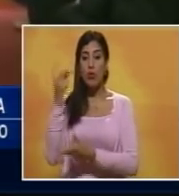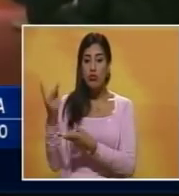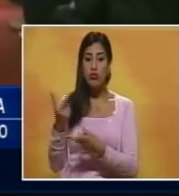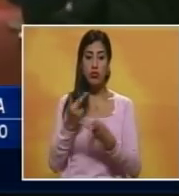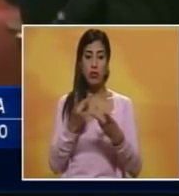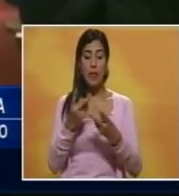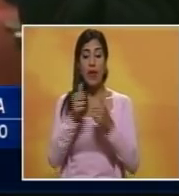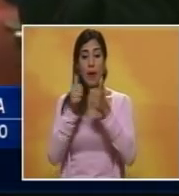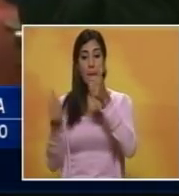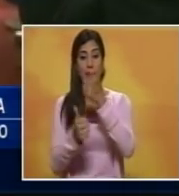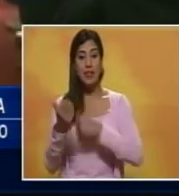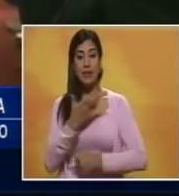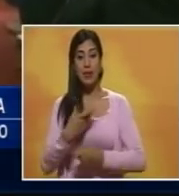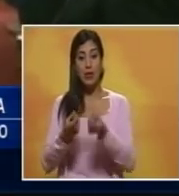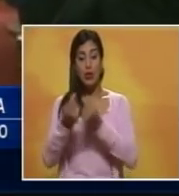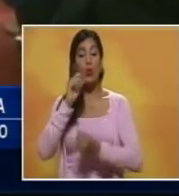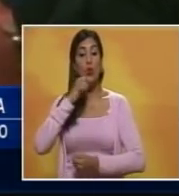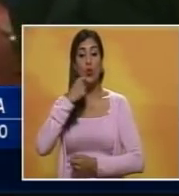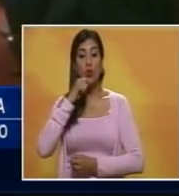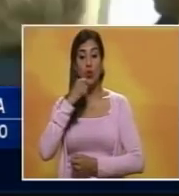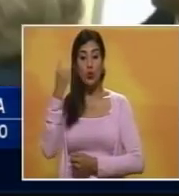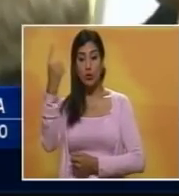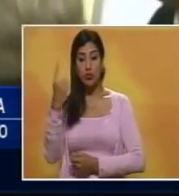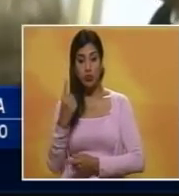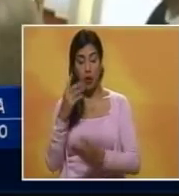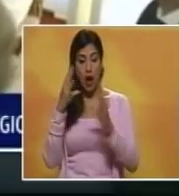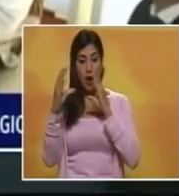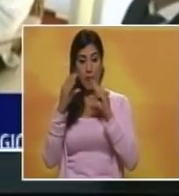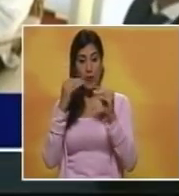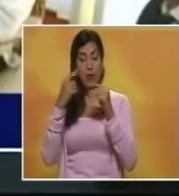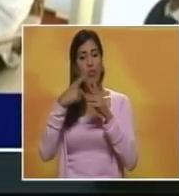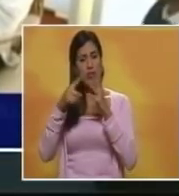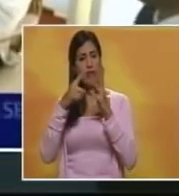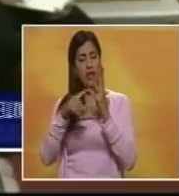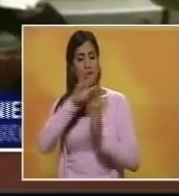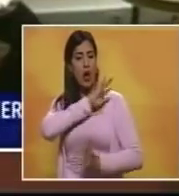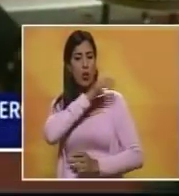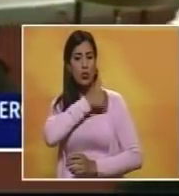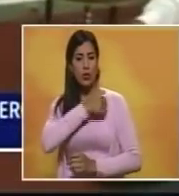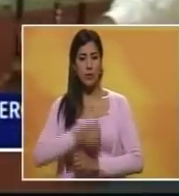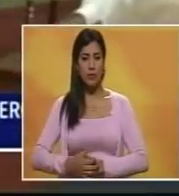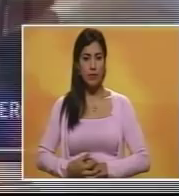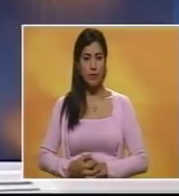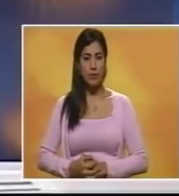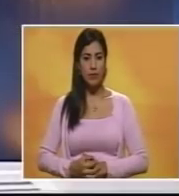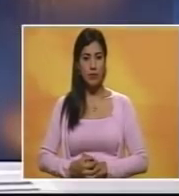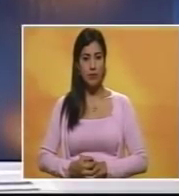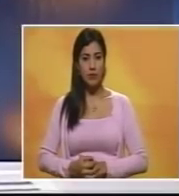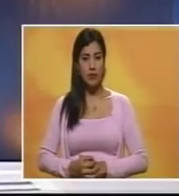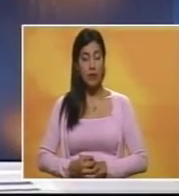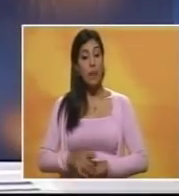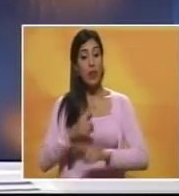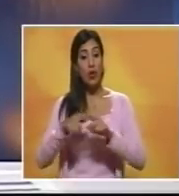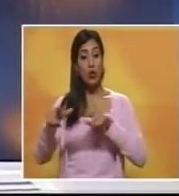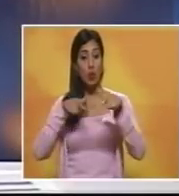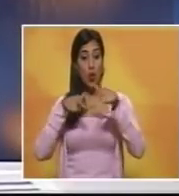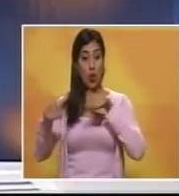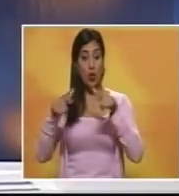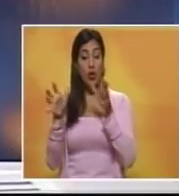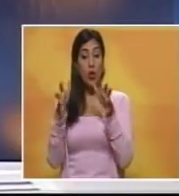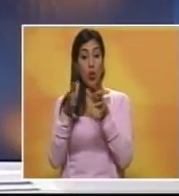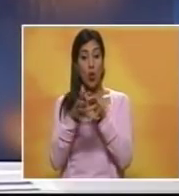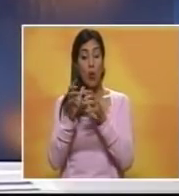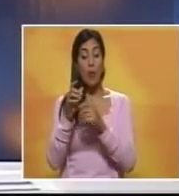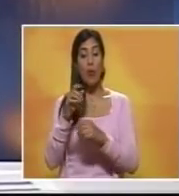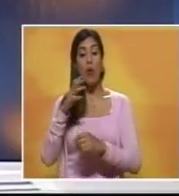recibió al viceministro de Finanzas ruso, Sergei Starkak, entre otras autoridades. Los coordinadores del Grupo